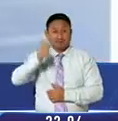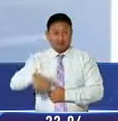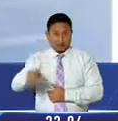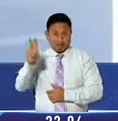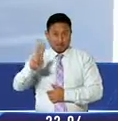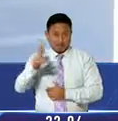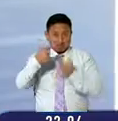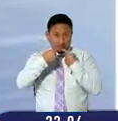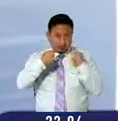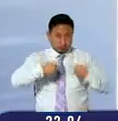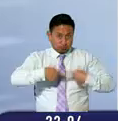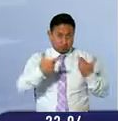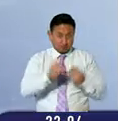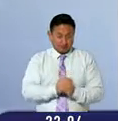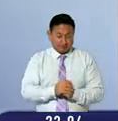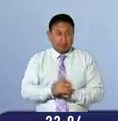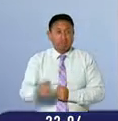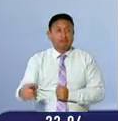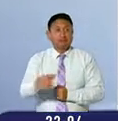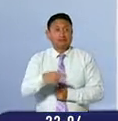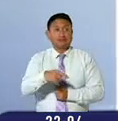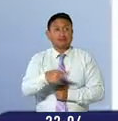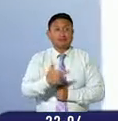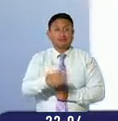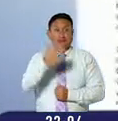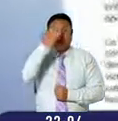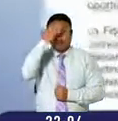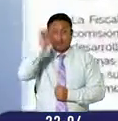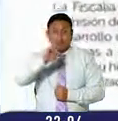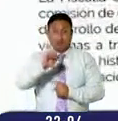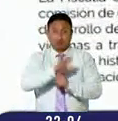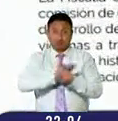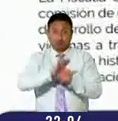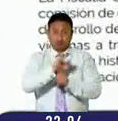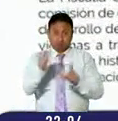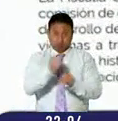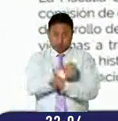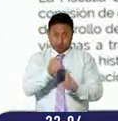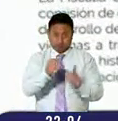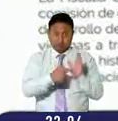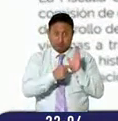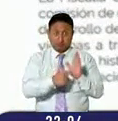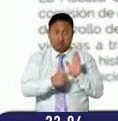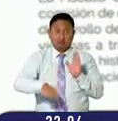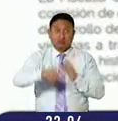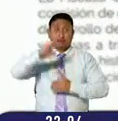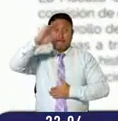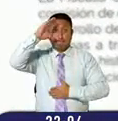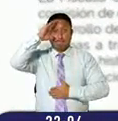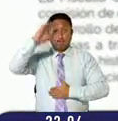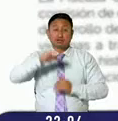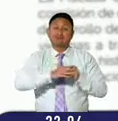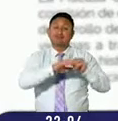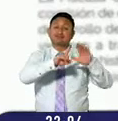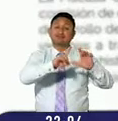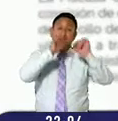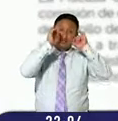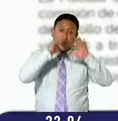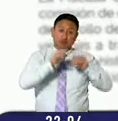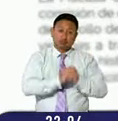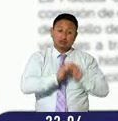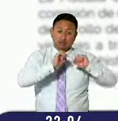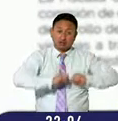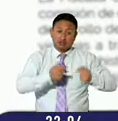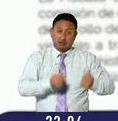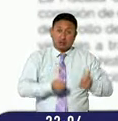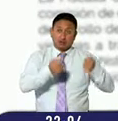comunicado en el que resalta lo que pasó cuando conocieron del abuso del pequeño y que vale mencionar que el parte policial del 6 de septiembre fue